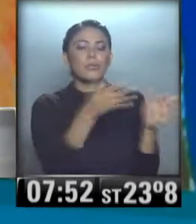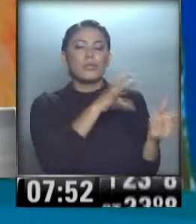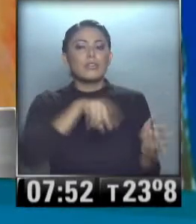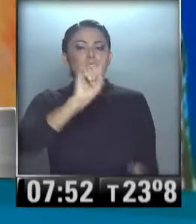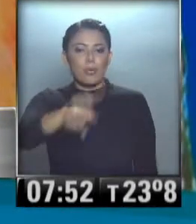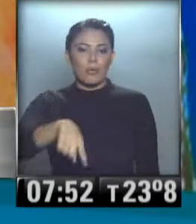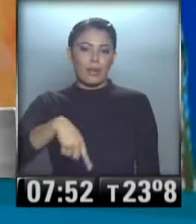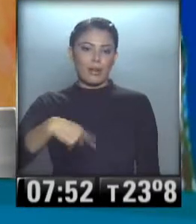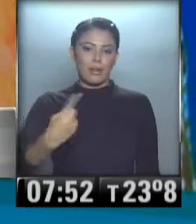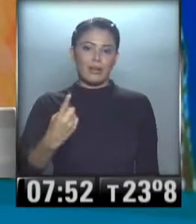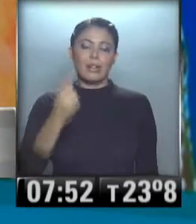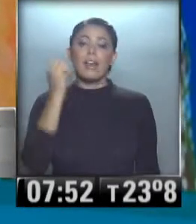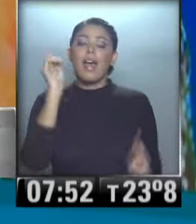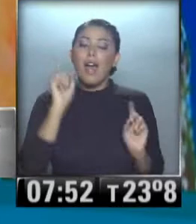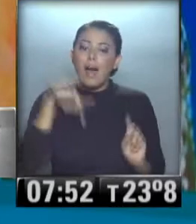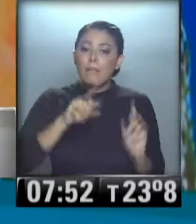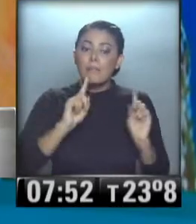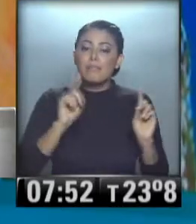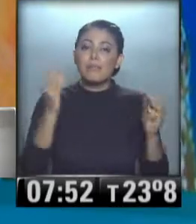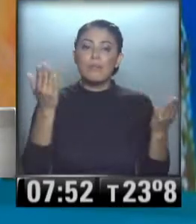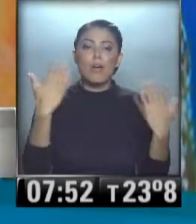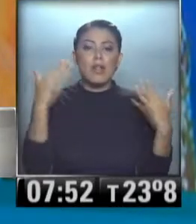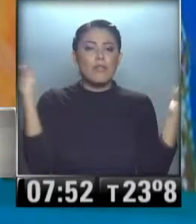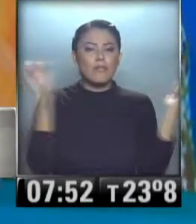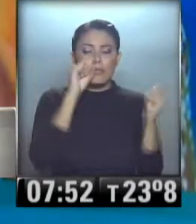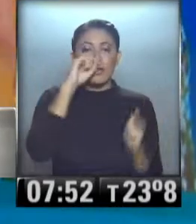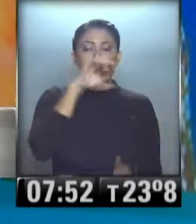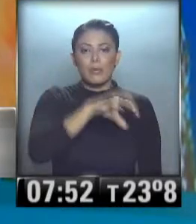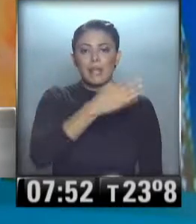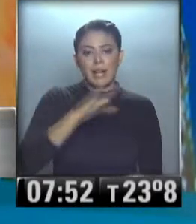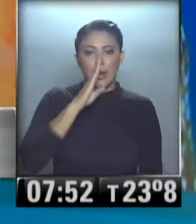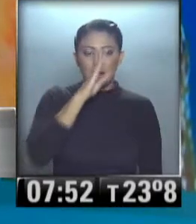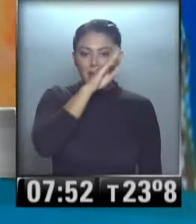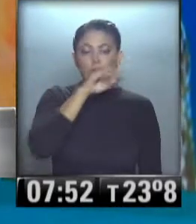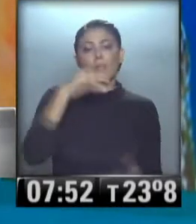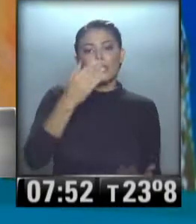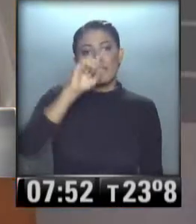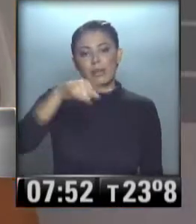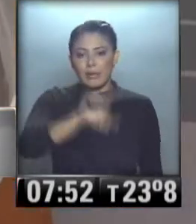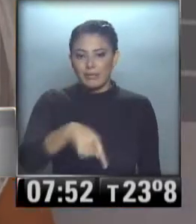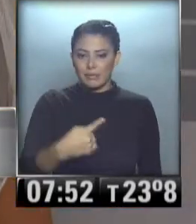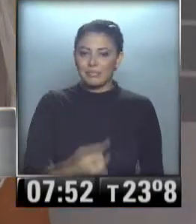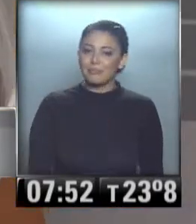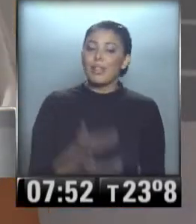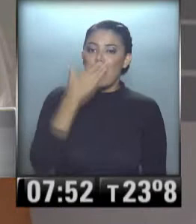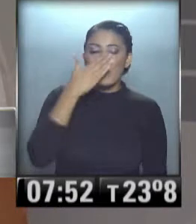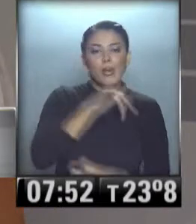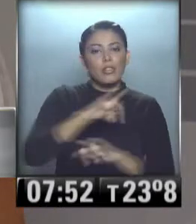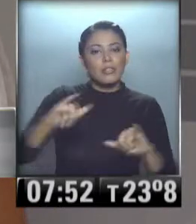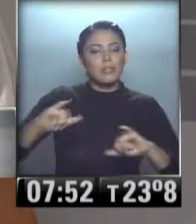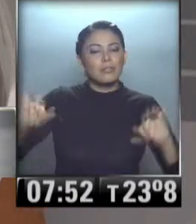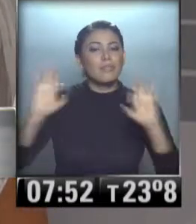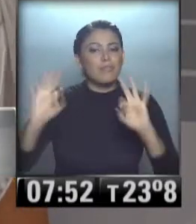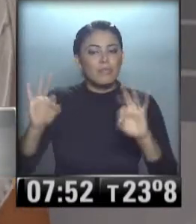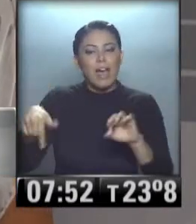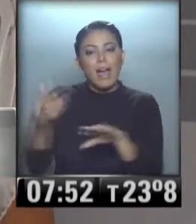ya se encuentra sobre el sur de la provincia de Río Negro, viniendo desde el sur, sur del país. Ya llegan las noticias, se las vamos a anticipar acá